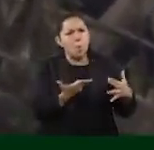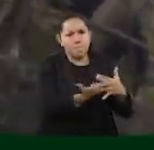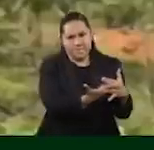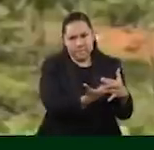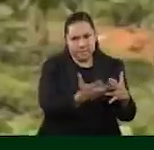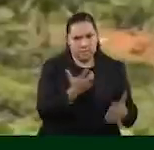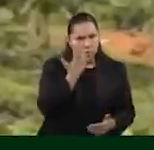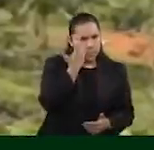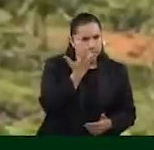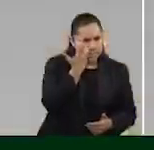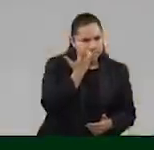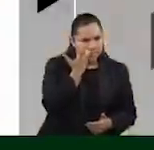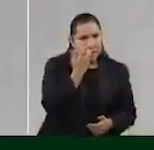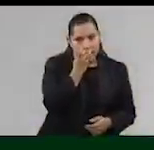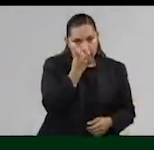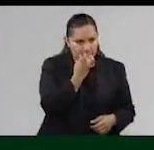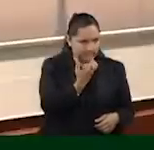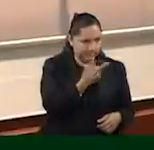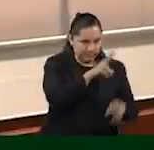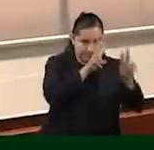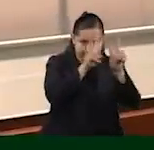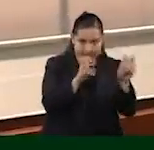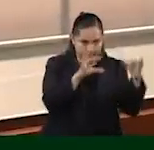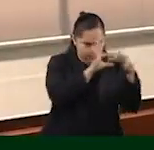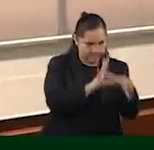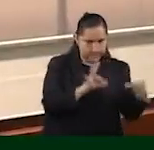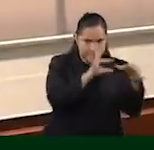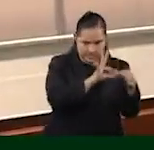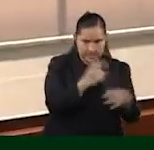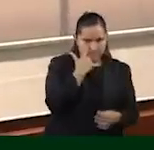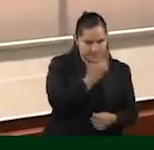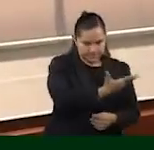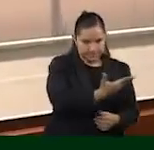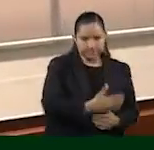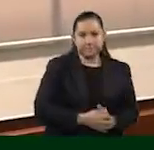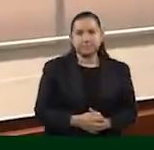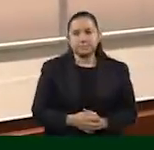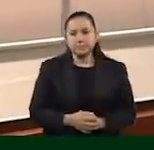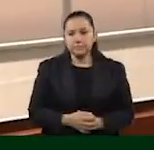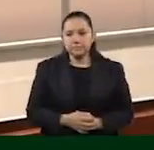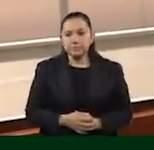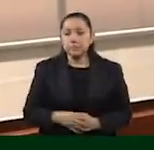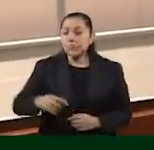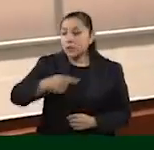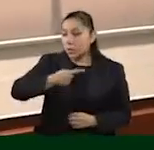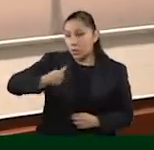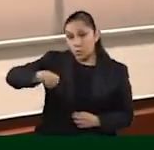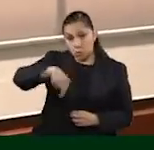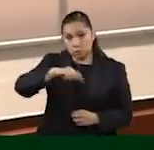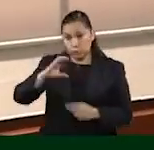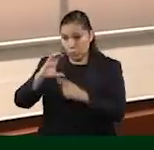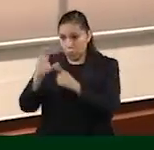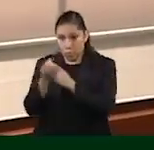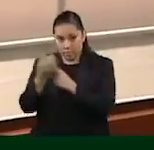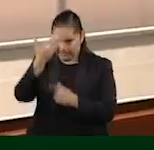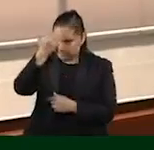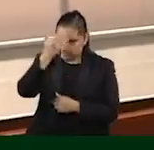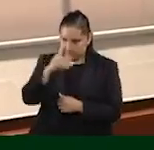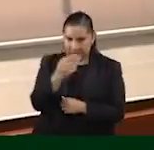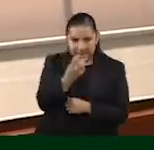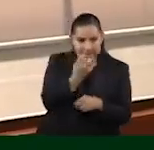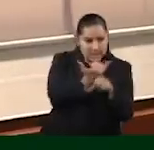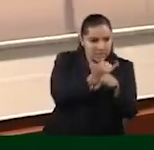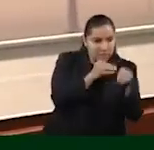al respecto nosotros como la comisión lo hemos tenido presente de los datos Pero hay